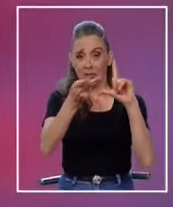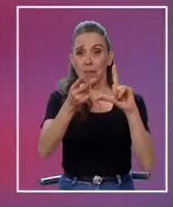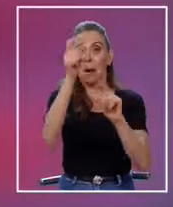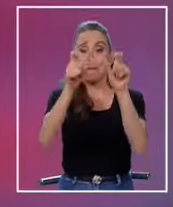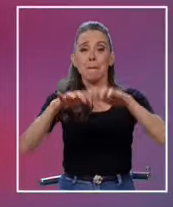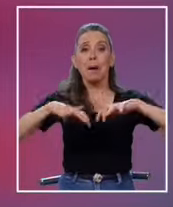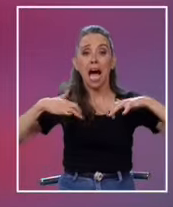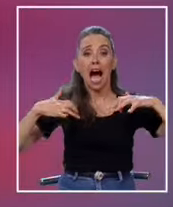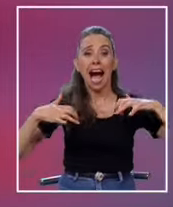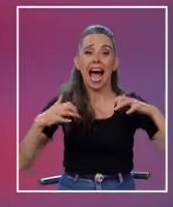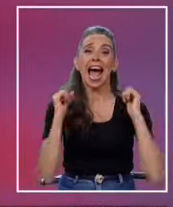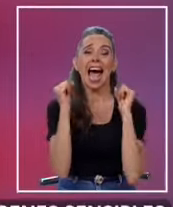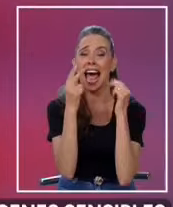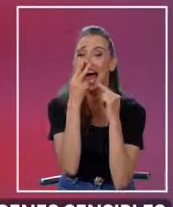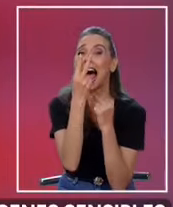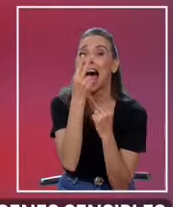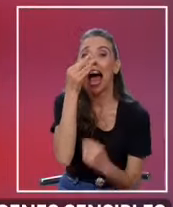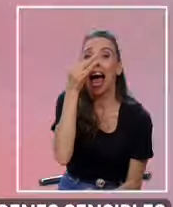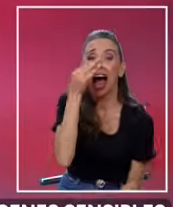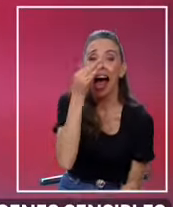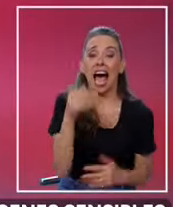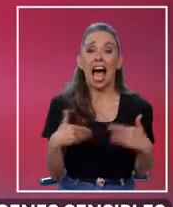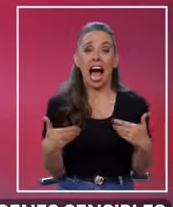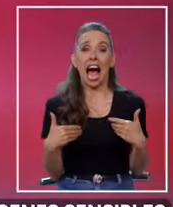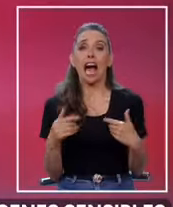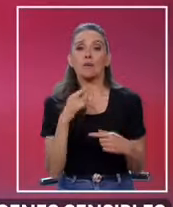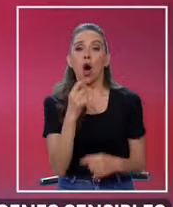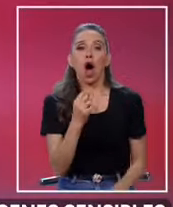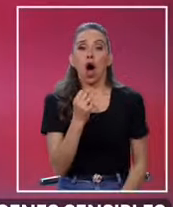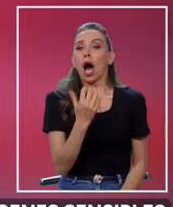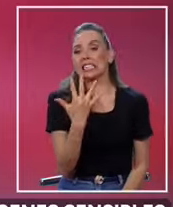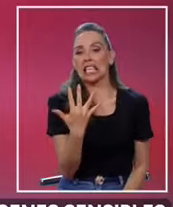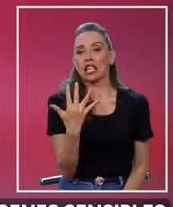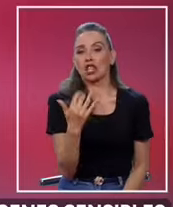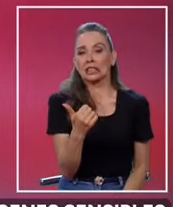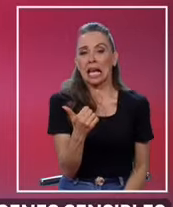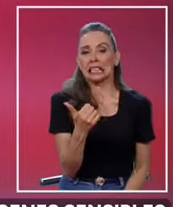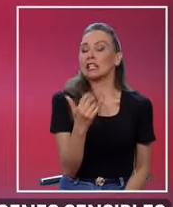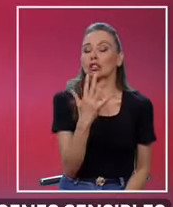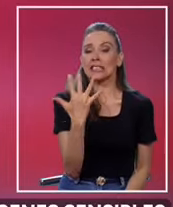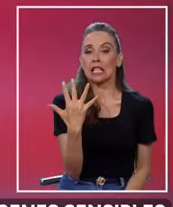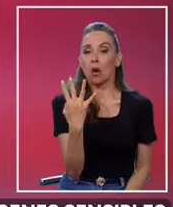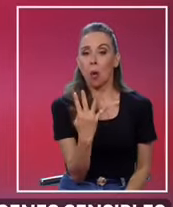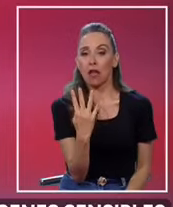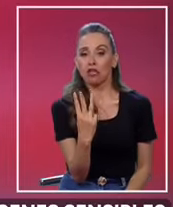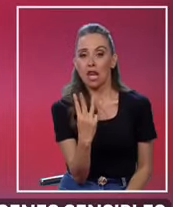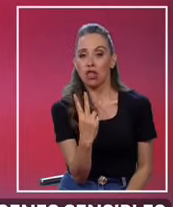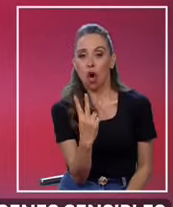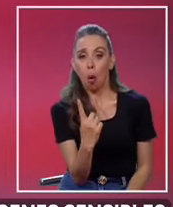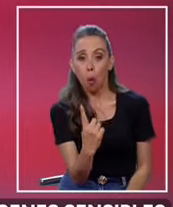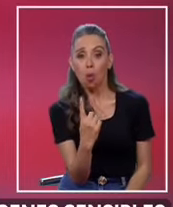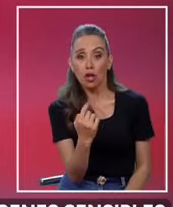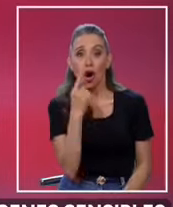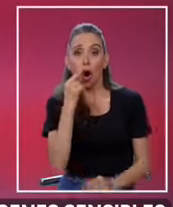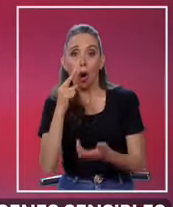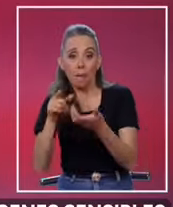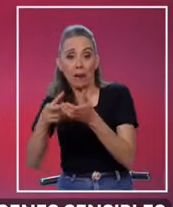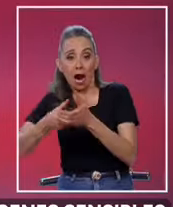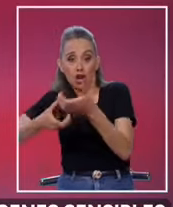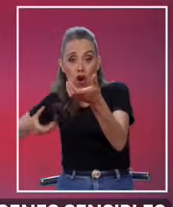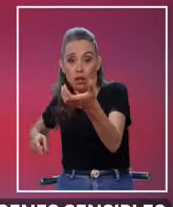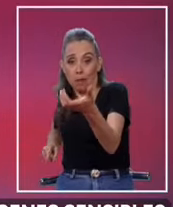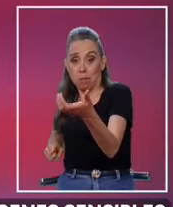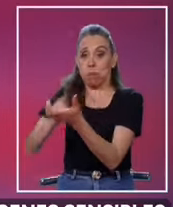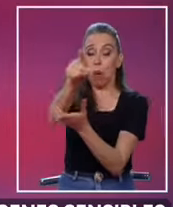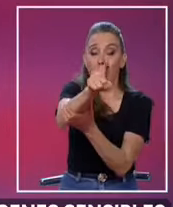el público estaba entusiasmado con Ánimo acompañaron la cuenta regresiva del arriesgado número del hombre bala pero el espectáculo no